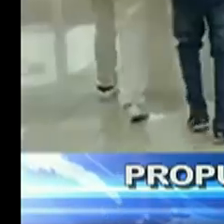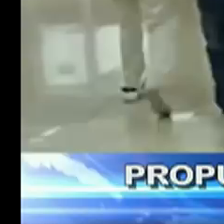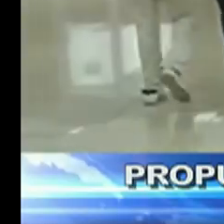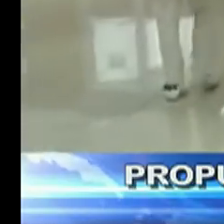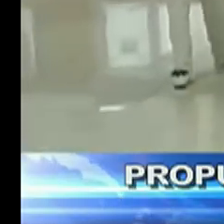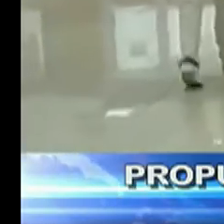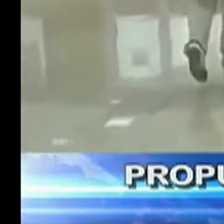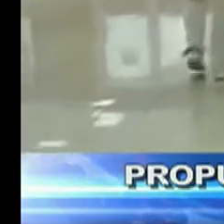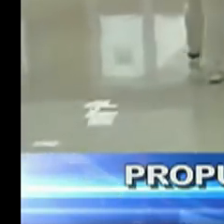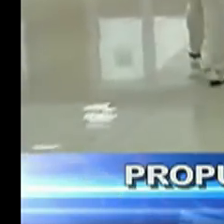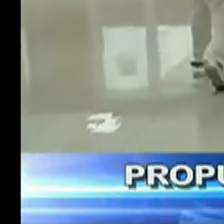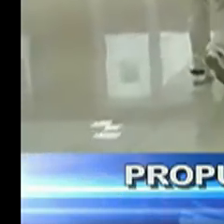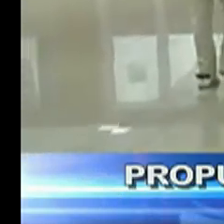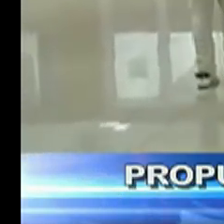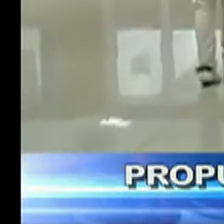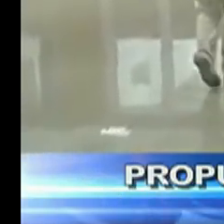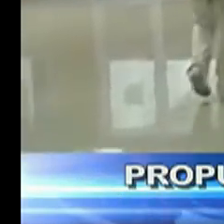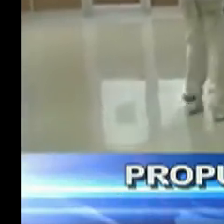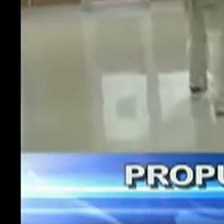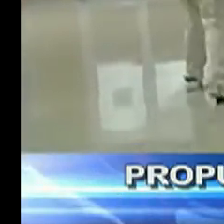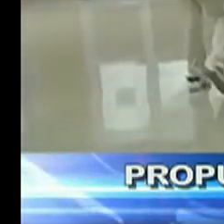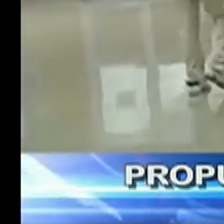violación y robo